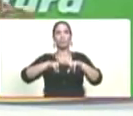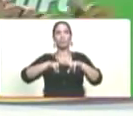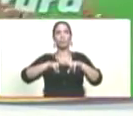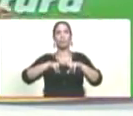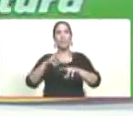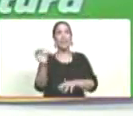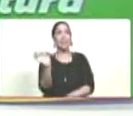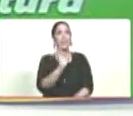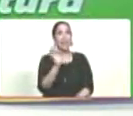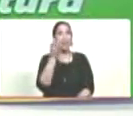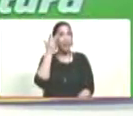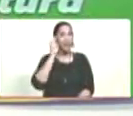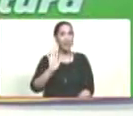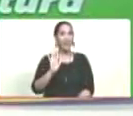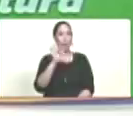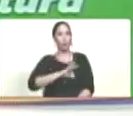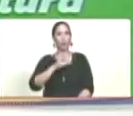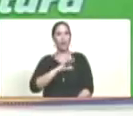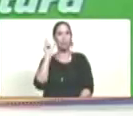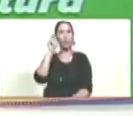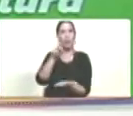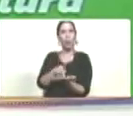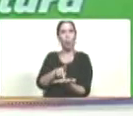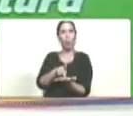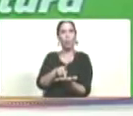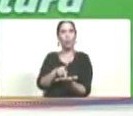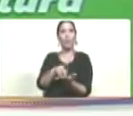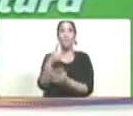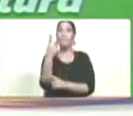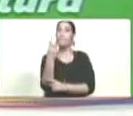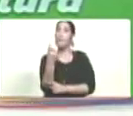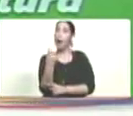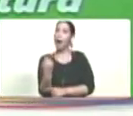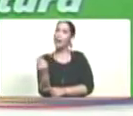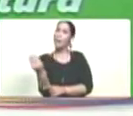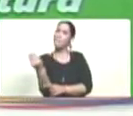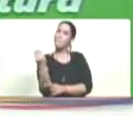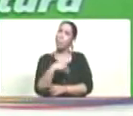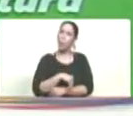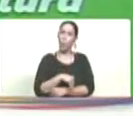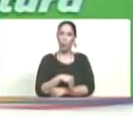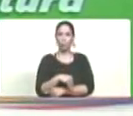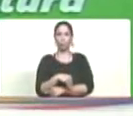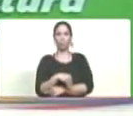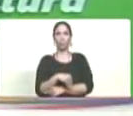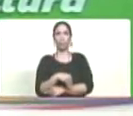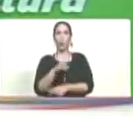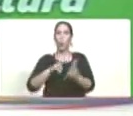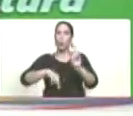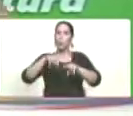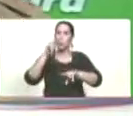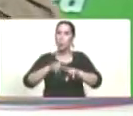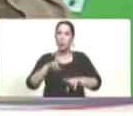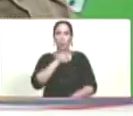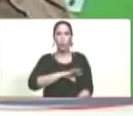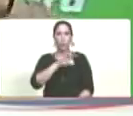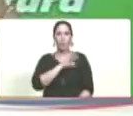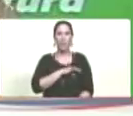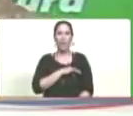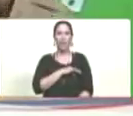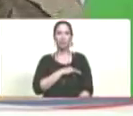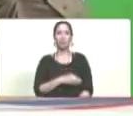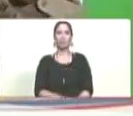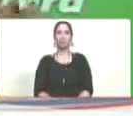Nadie crea que ya el socialismo llegó. Falta mucho por construirse una sociedad socialista en